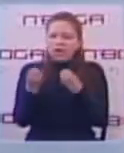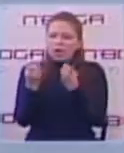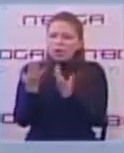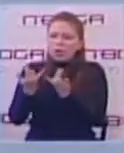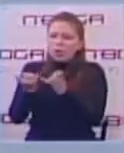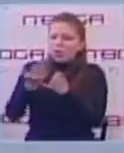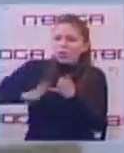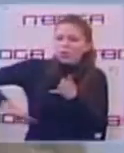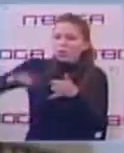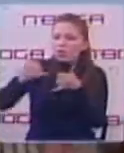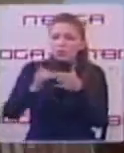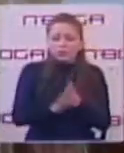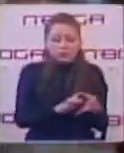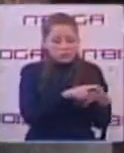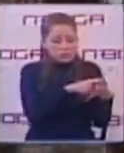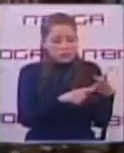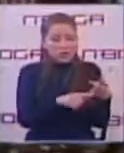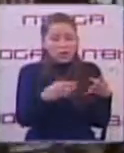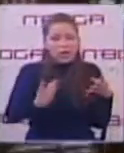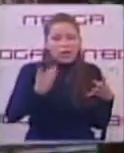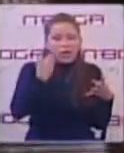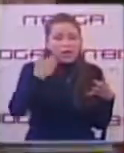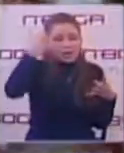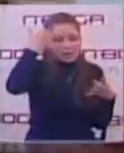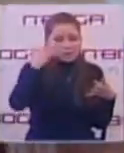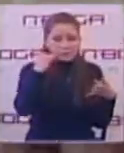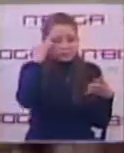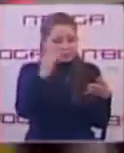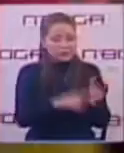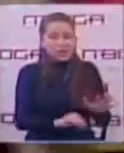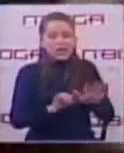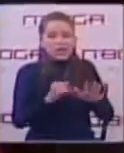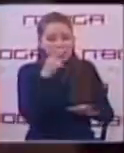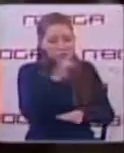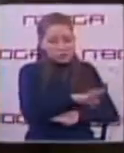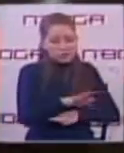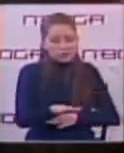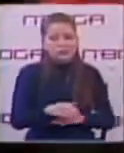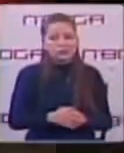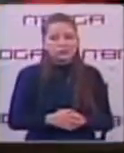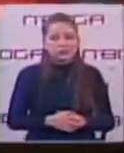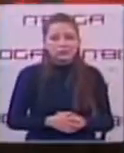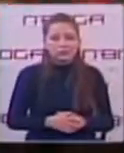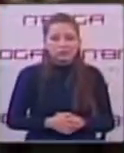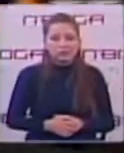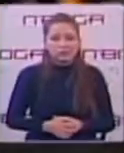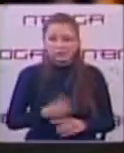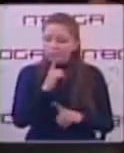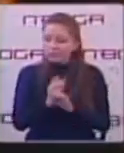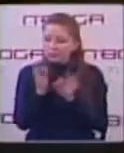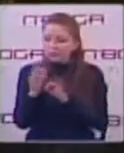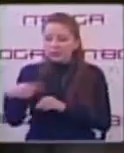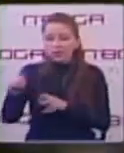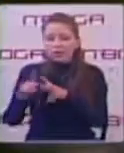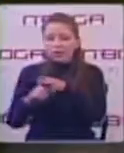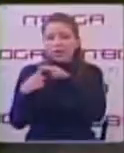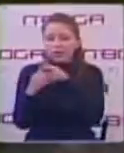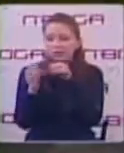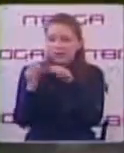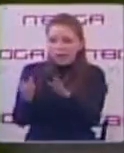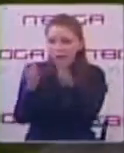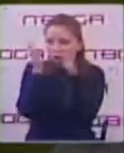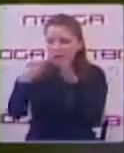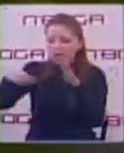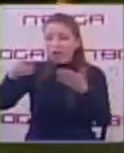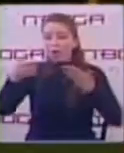juegos hay? Son 4 juegos grandes, mecánicos, y tenemos 6 juegos de los pequeños para los niños. Bueno, definitivamente esta iniciativa va a llamar mucho la atención a